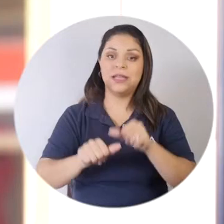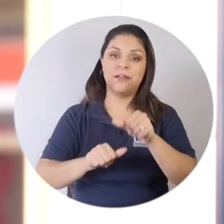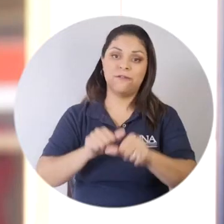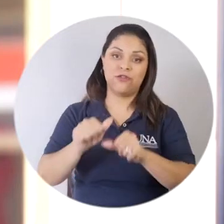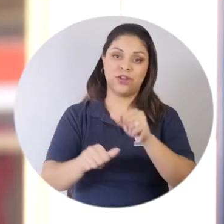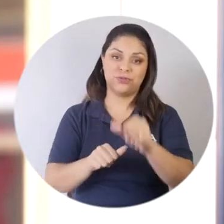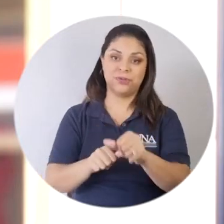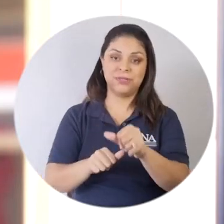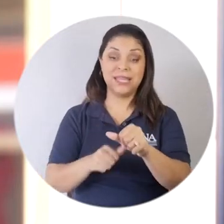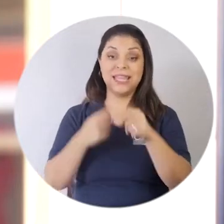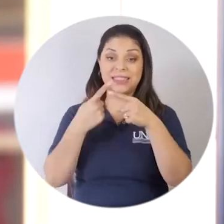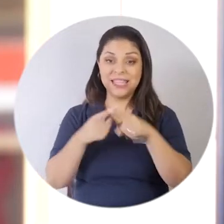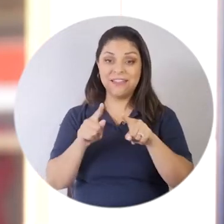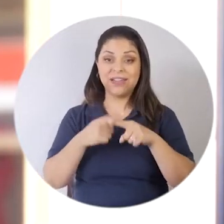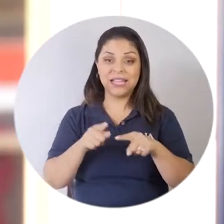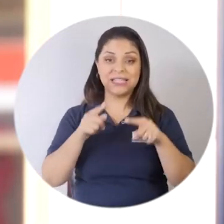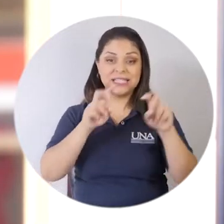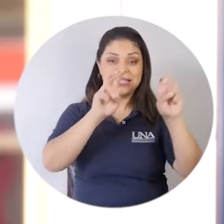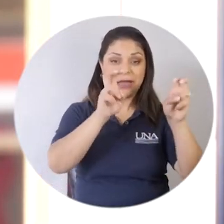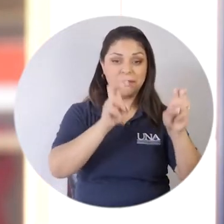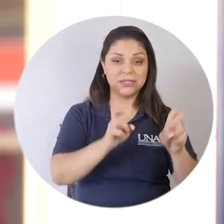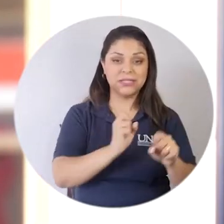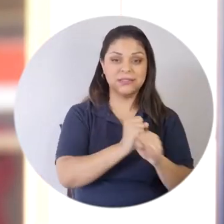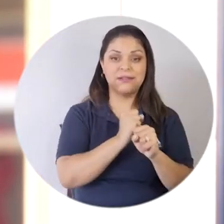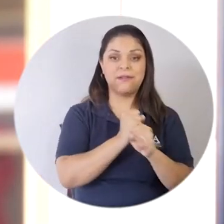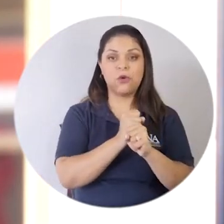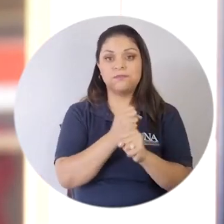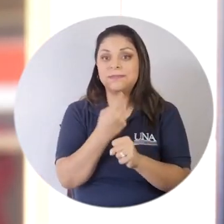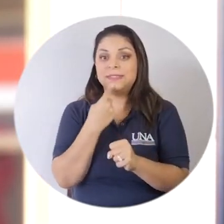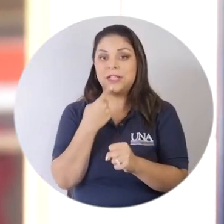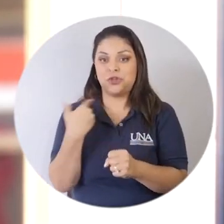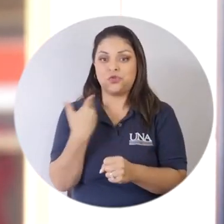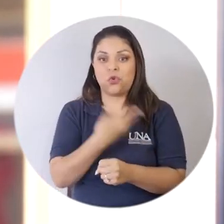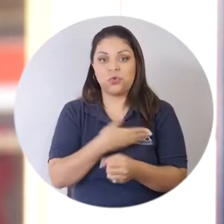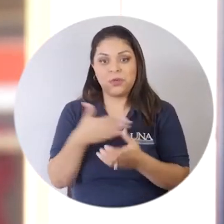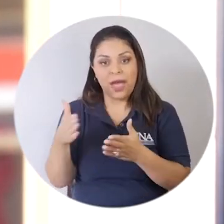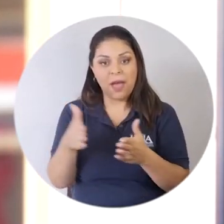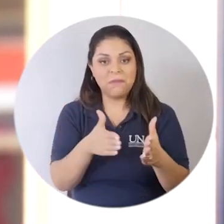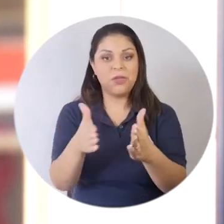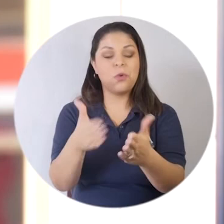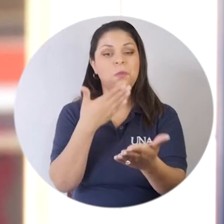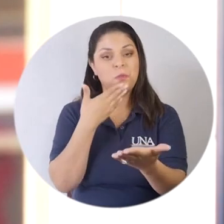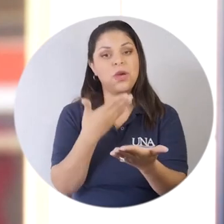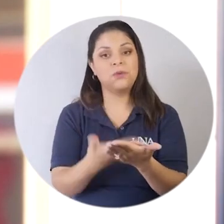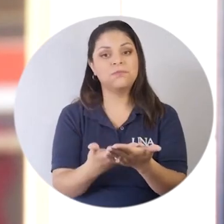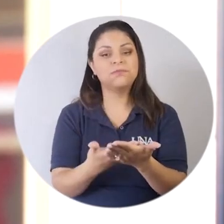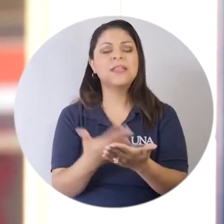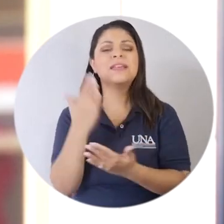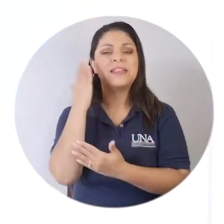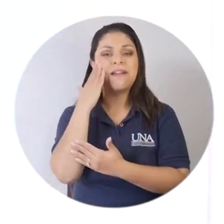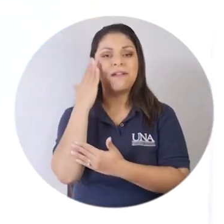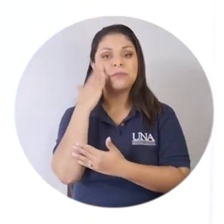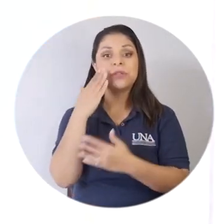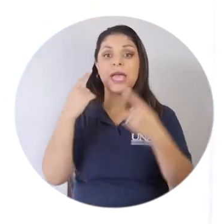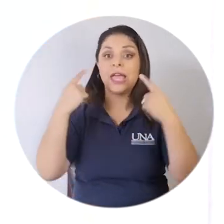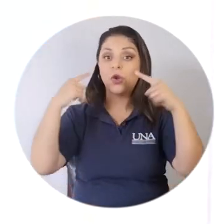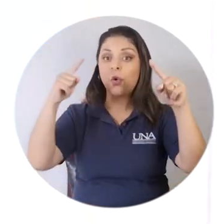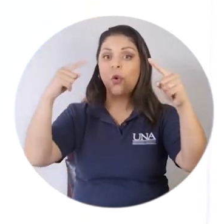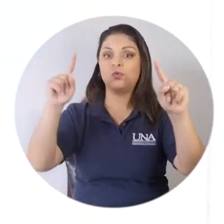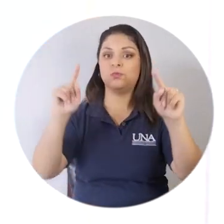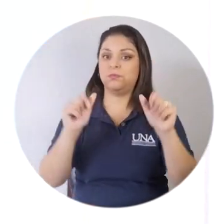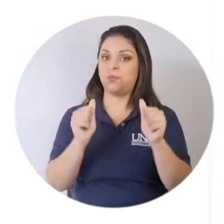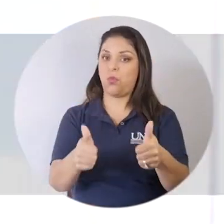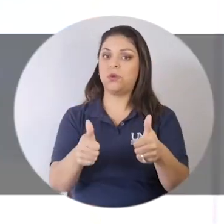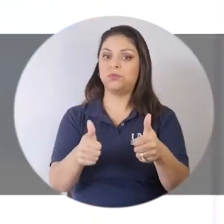en los diferentes ejes de trabajo nos indica que vamos por buen camino. Sabemos que tenemos logros